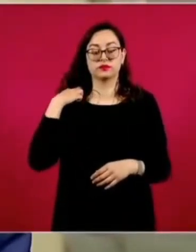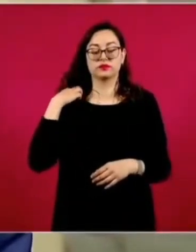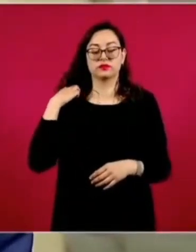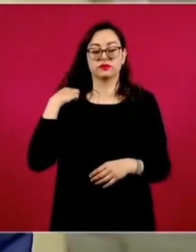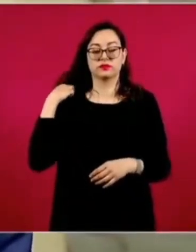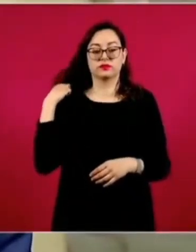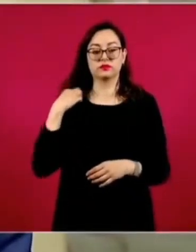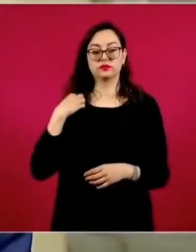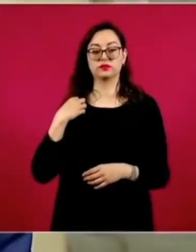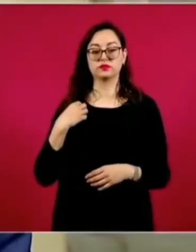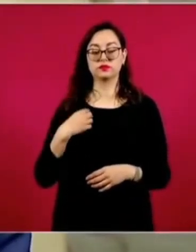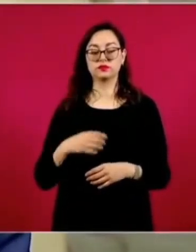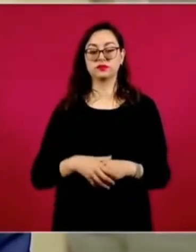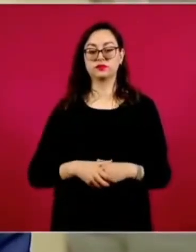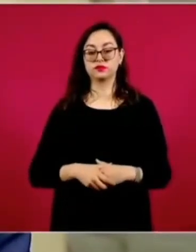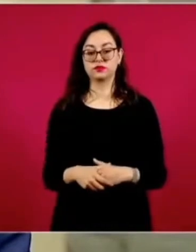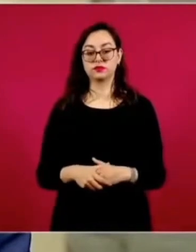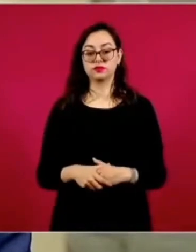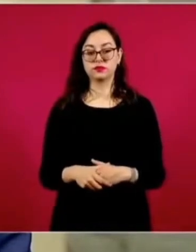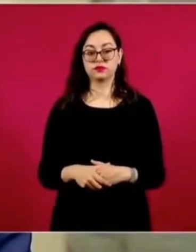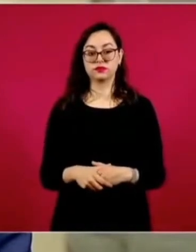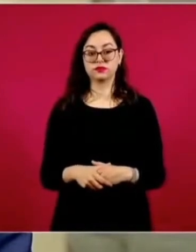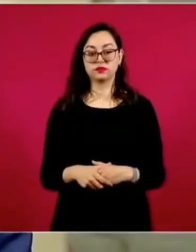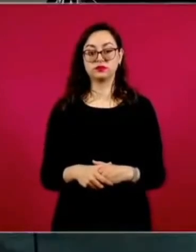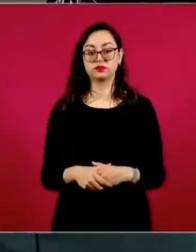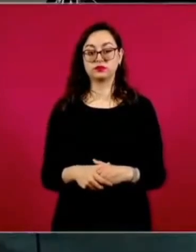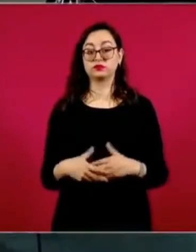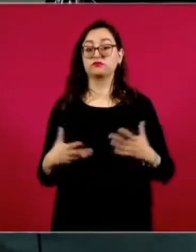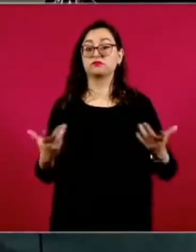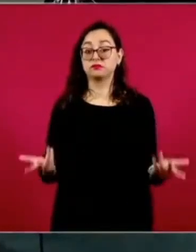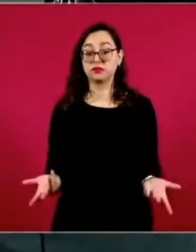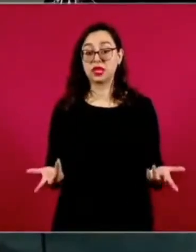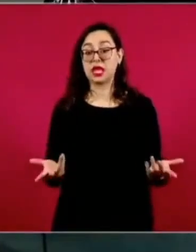como hay maestros del ISSSTE